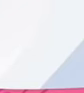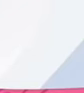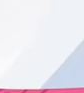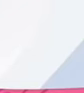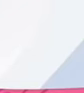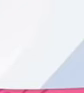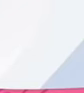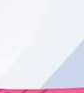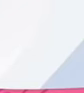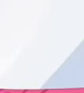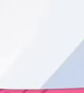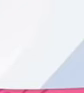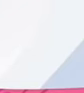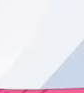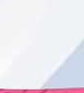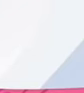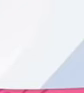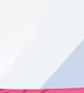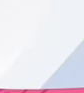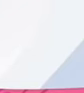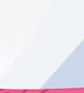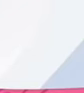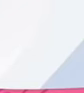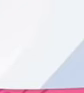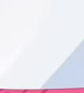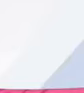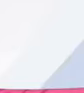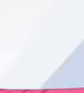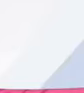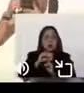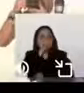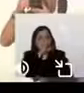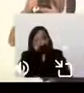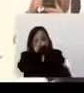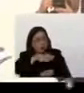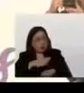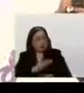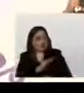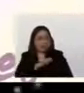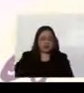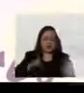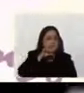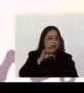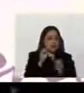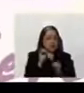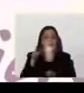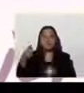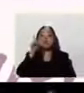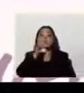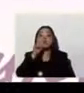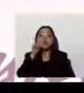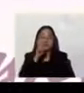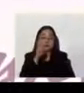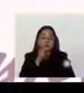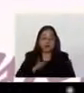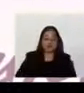¿Qué razón tiene la candidata Xóchitl Gálvez? ¡Chécate el video! No es suficiente que llegue una mujer a la